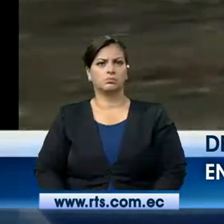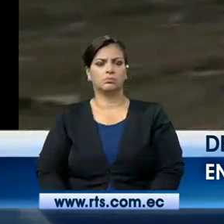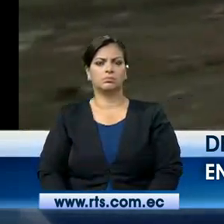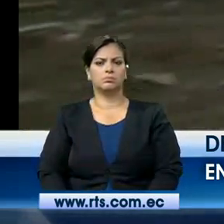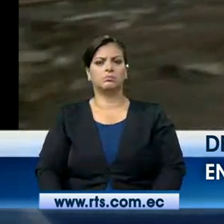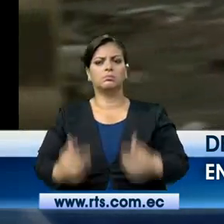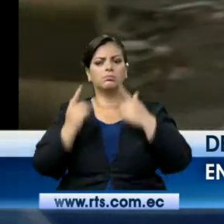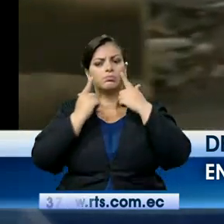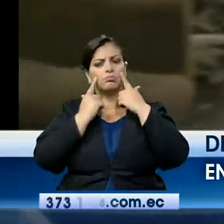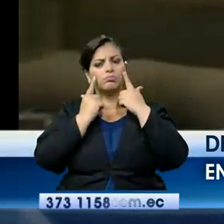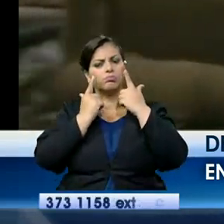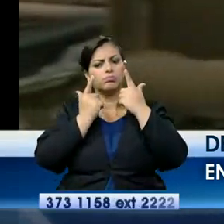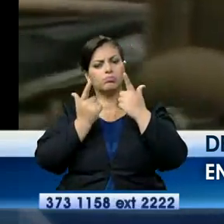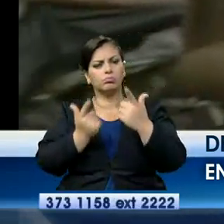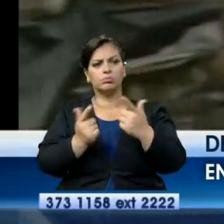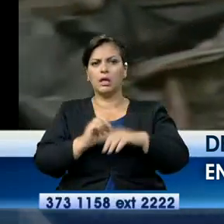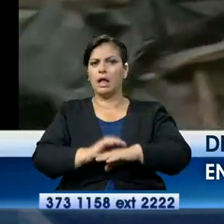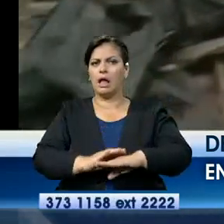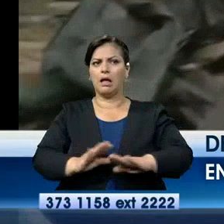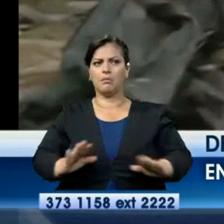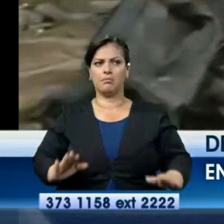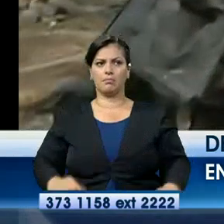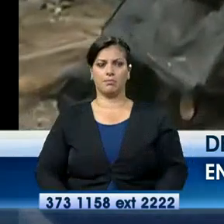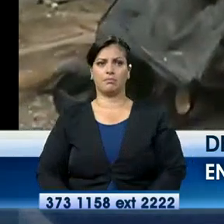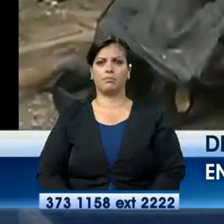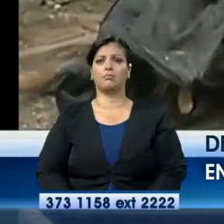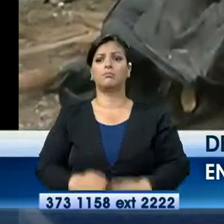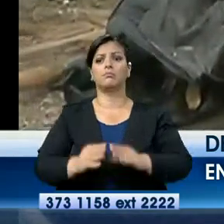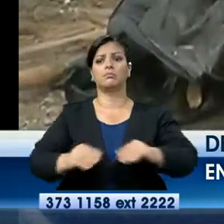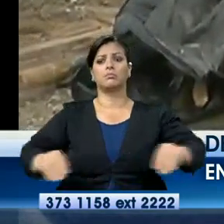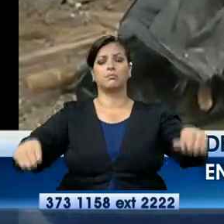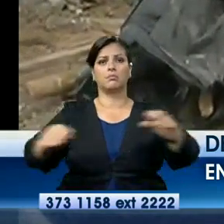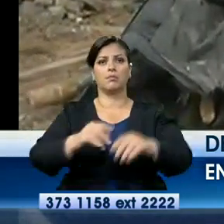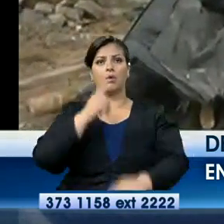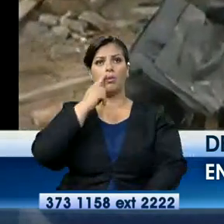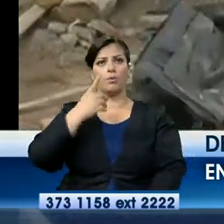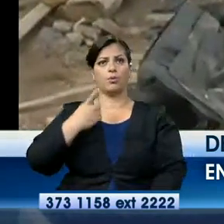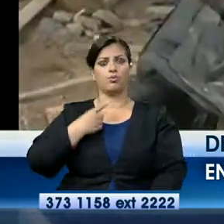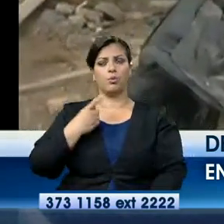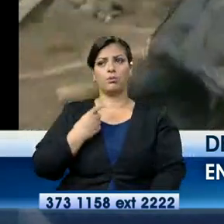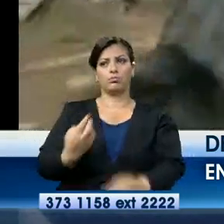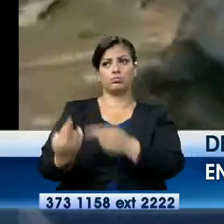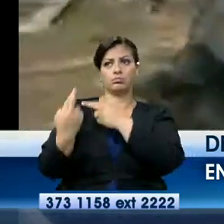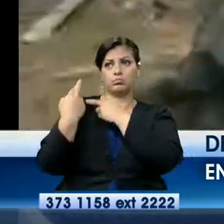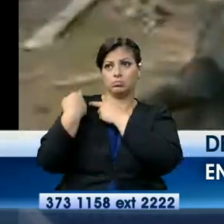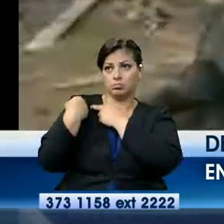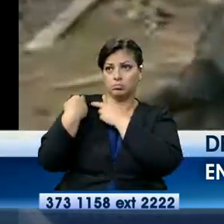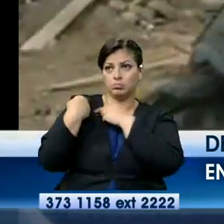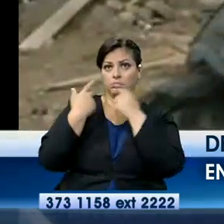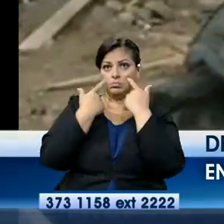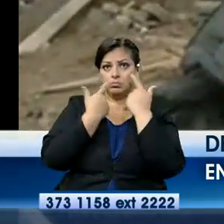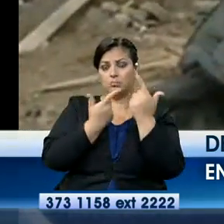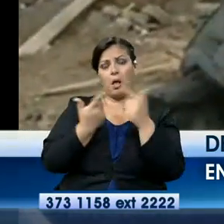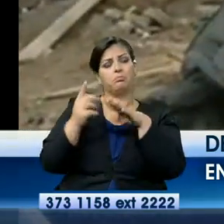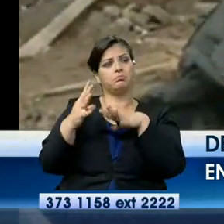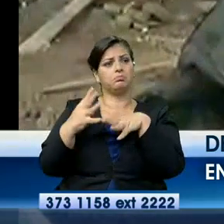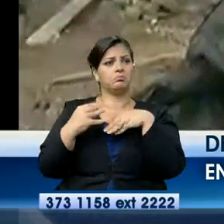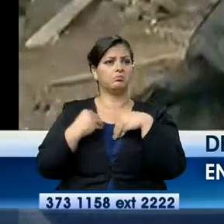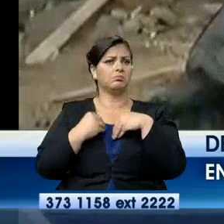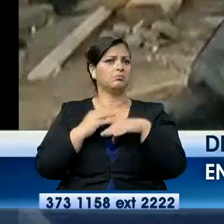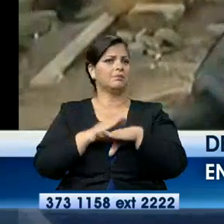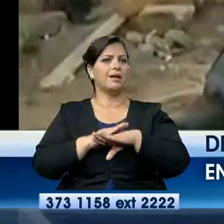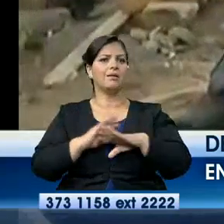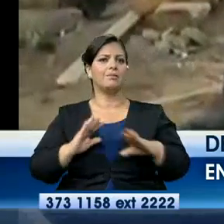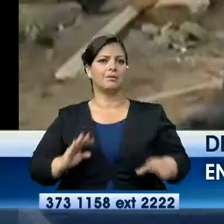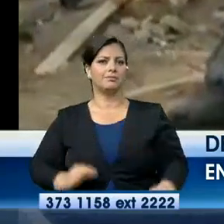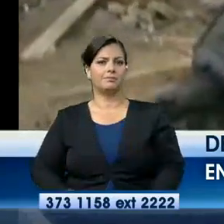sector porque aparentemente el propietario les ha solicitado que lo cuiden. Bueno, es la versión que ellos nos dan. Vamos por acá a tratar de acercarnos